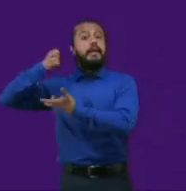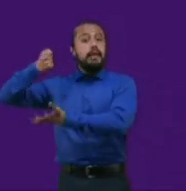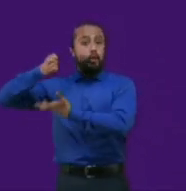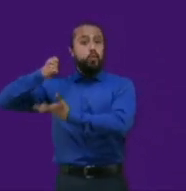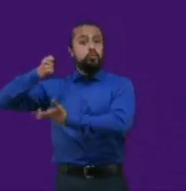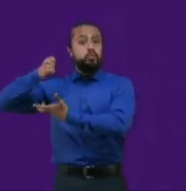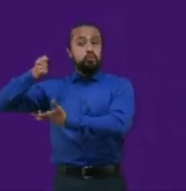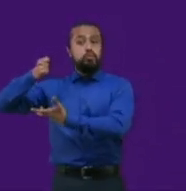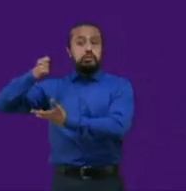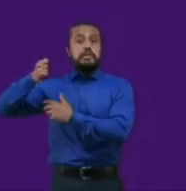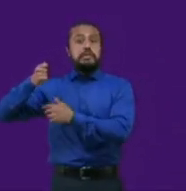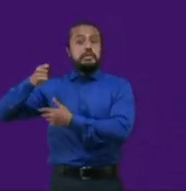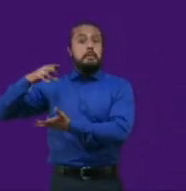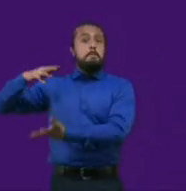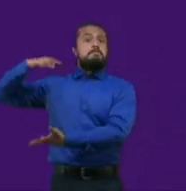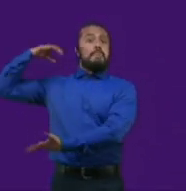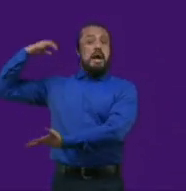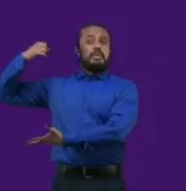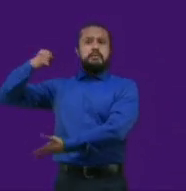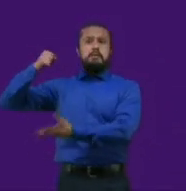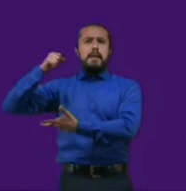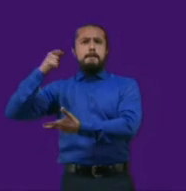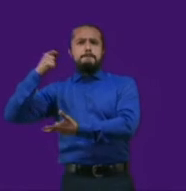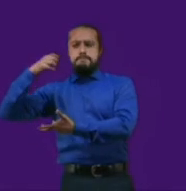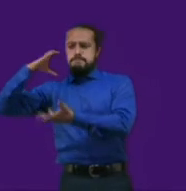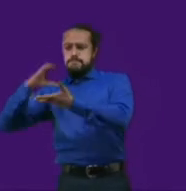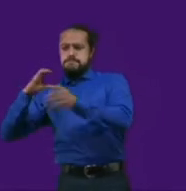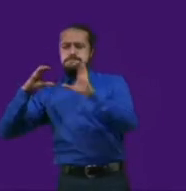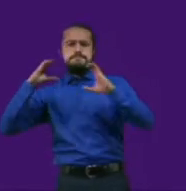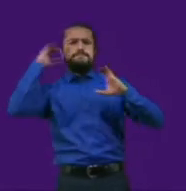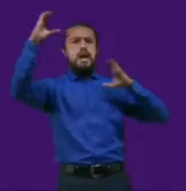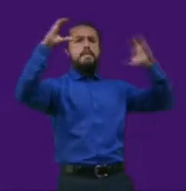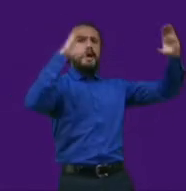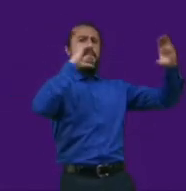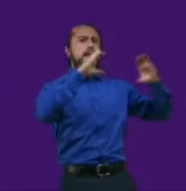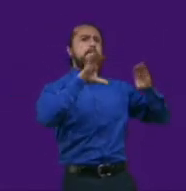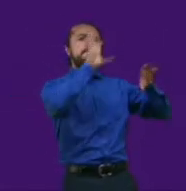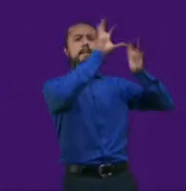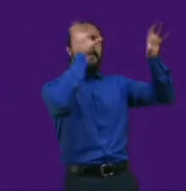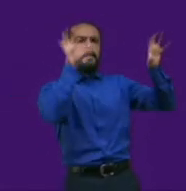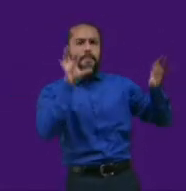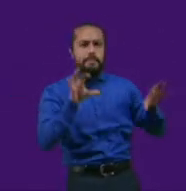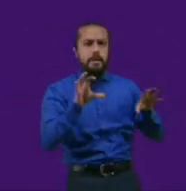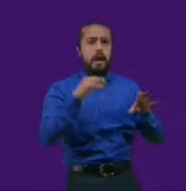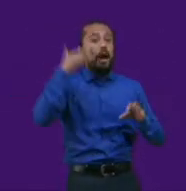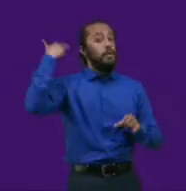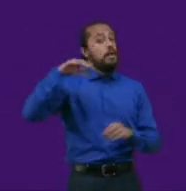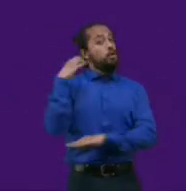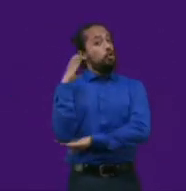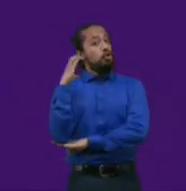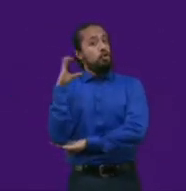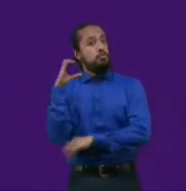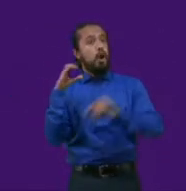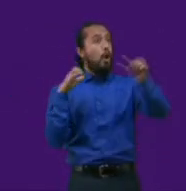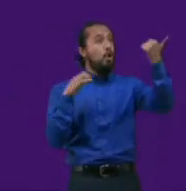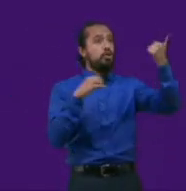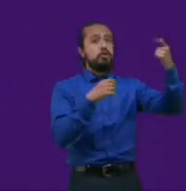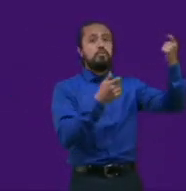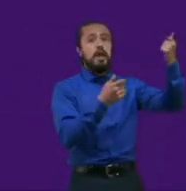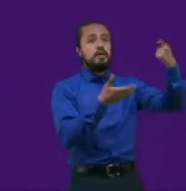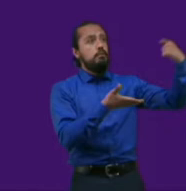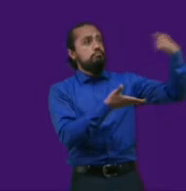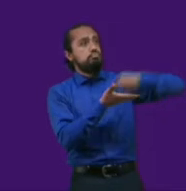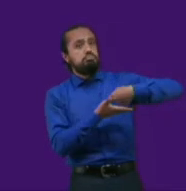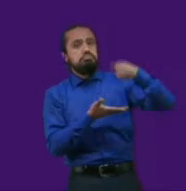Y yo empecé en un momento donde todavía en Colombia no había inversión de fondos de capital, donde